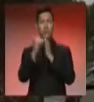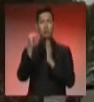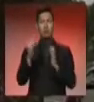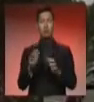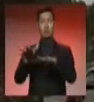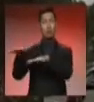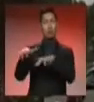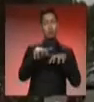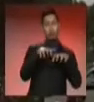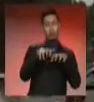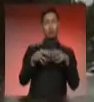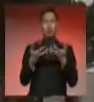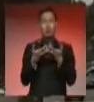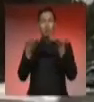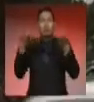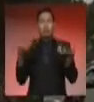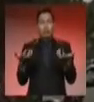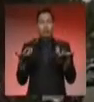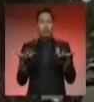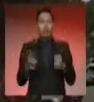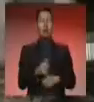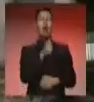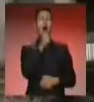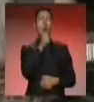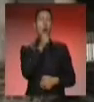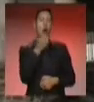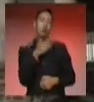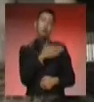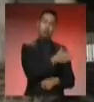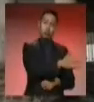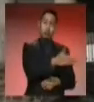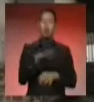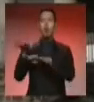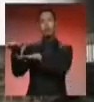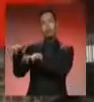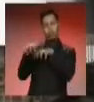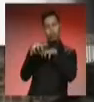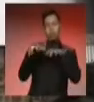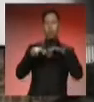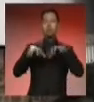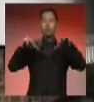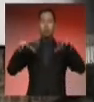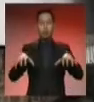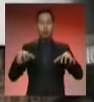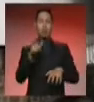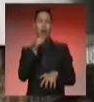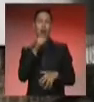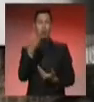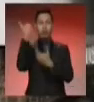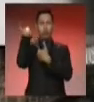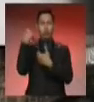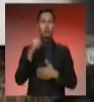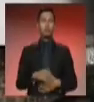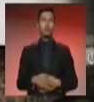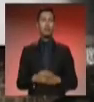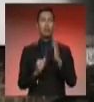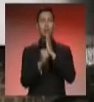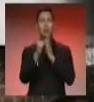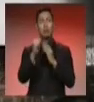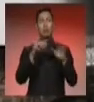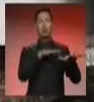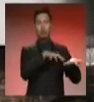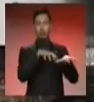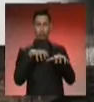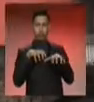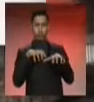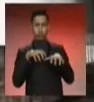Agricultura se dividirá en Acuacultura y Agricultura. Los cargos posiblemente serán presididos por Vanessa Cordero en el Ministerio